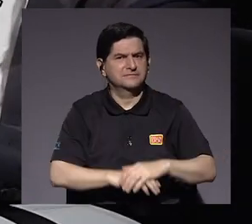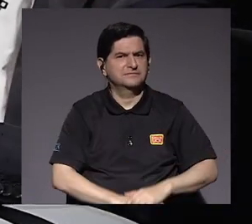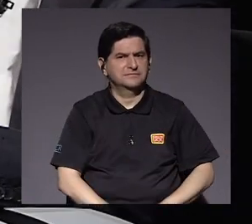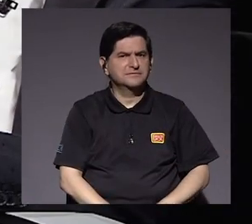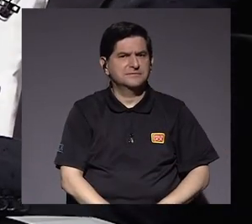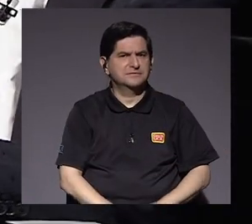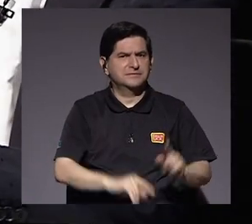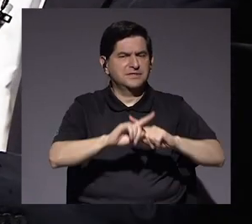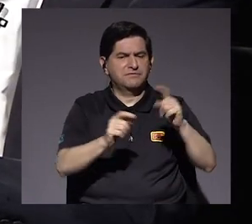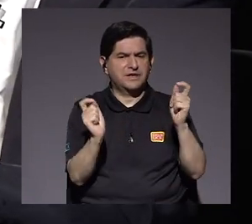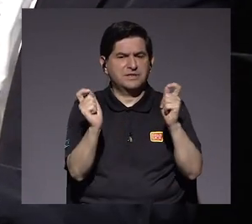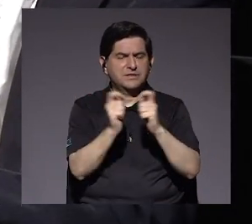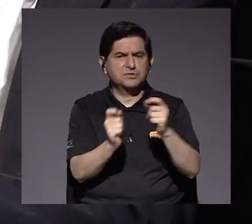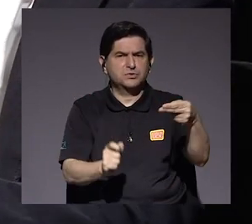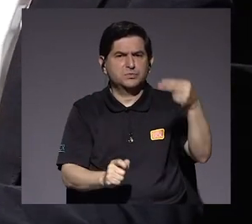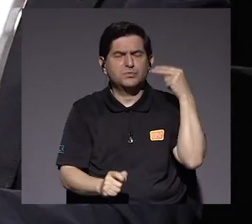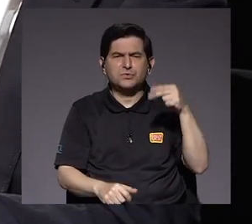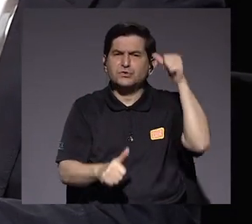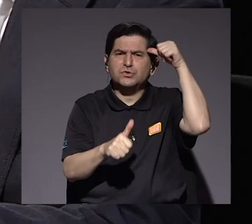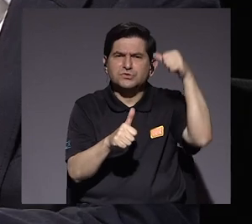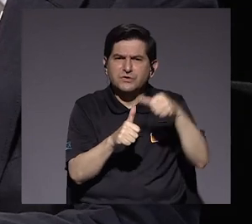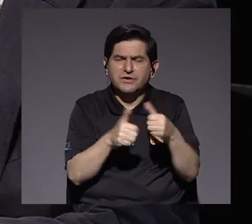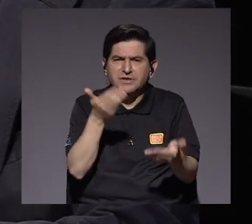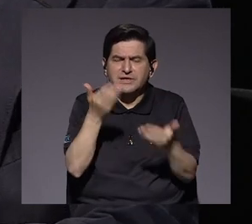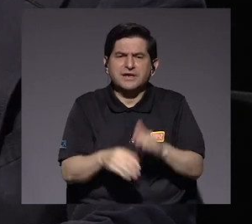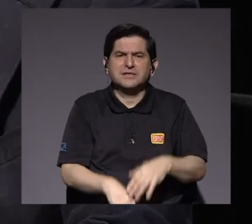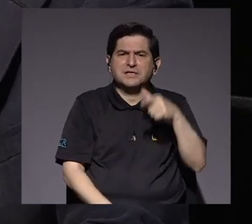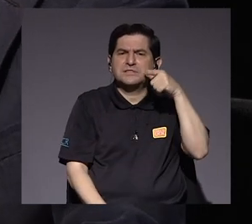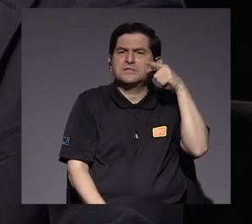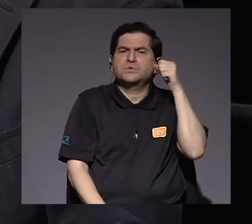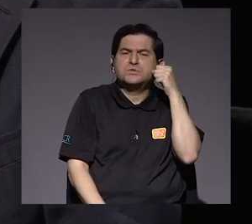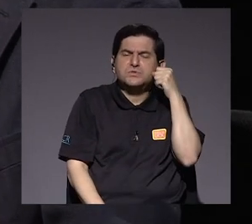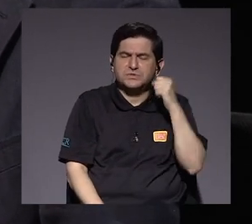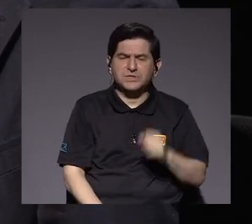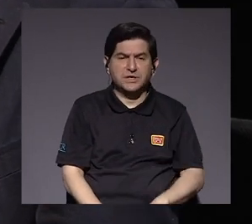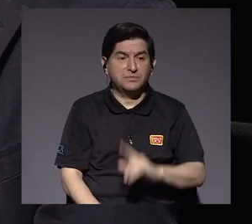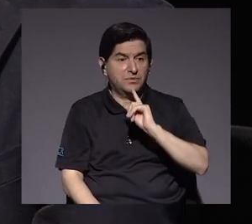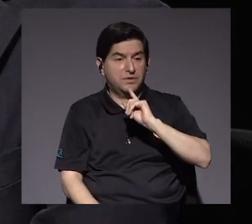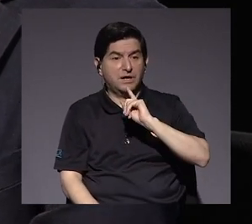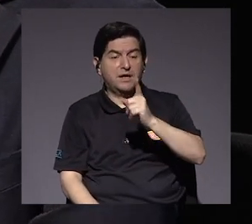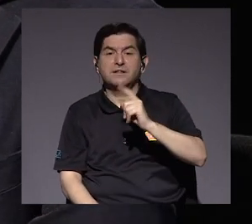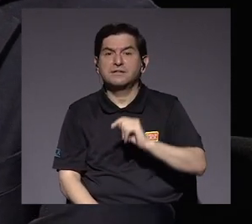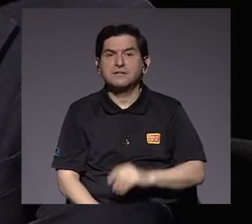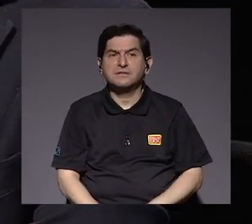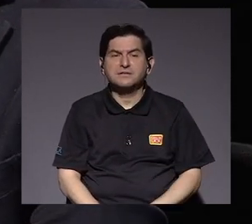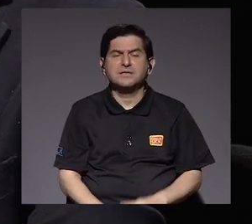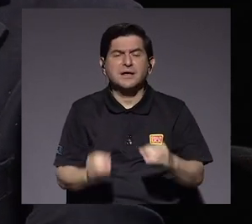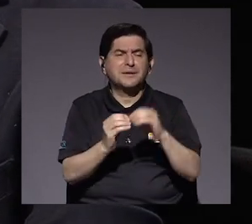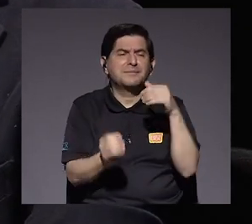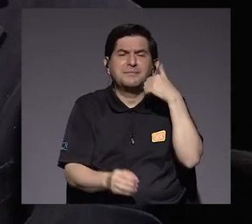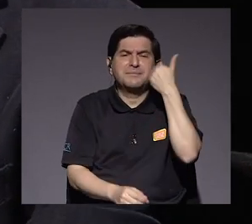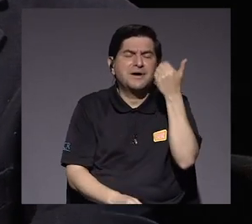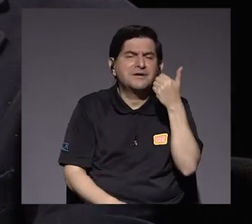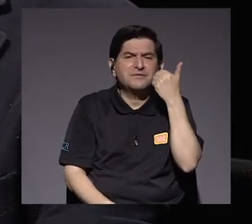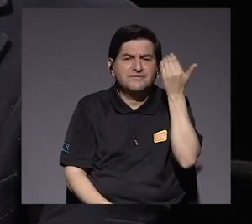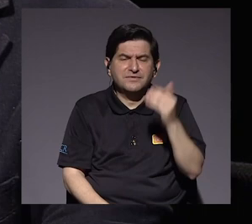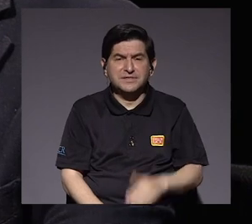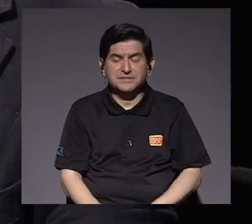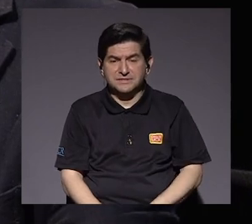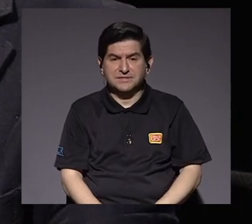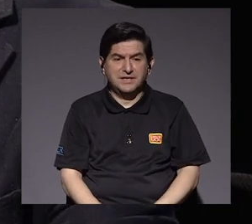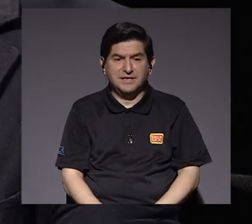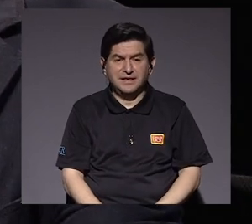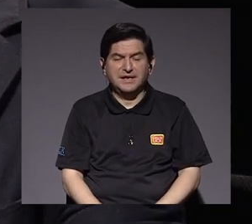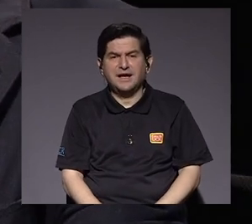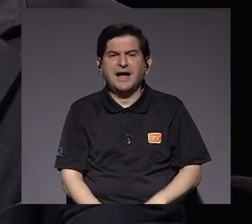ha habido varios hitos en los que... Como para recordarle a Luis Guillermo, cuando Luis Guillermo dijo... es más fácil, me pusieron a bailar con la más